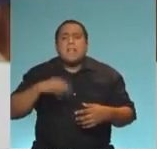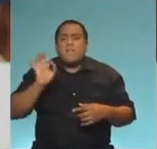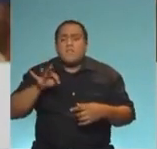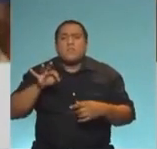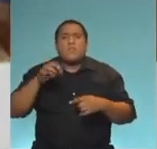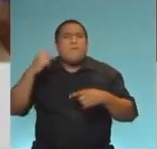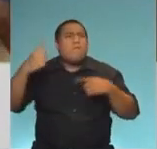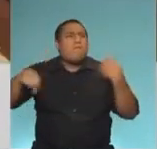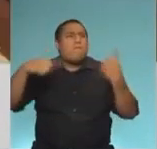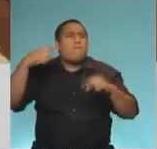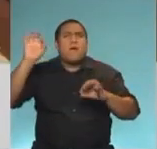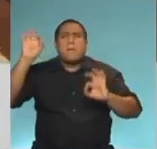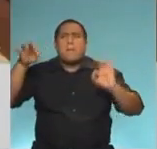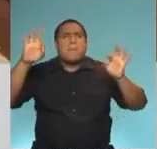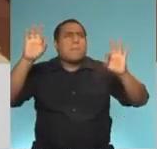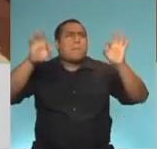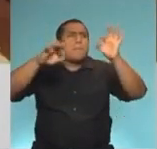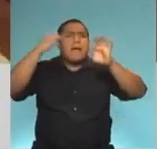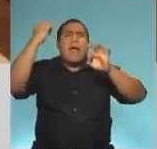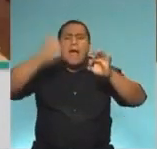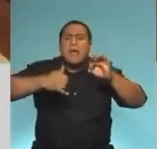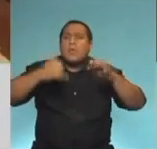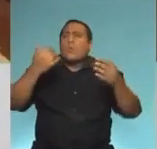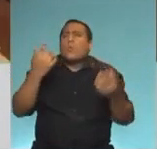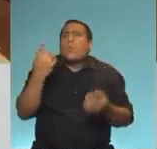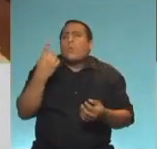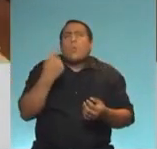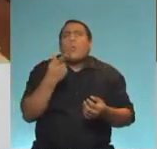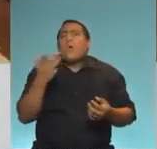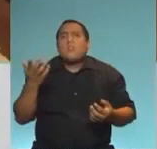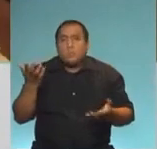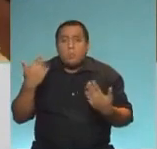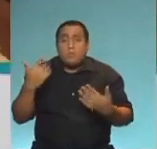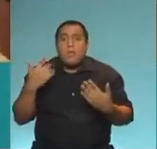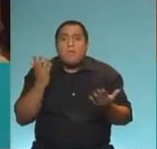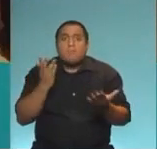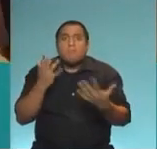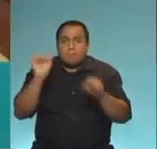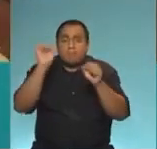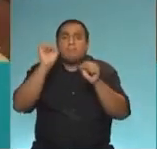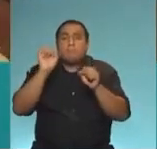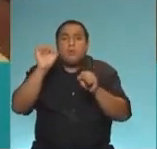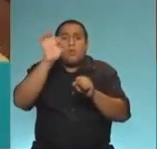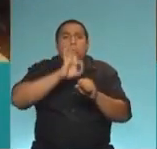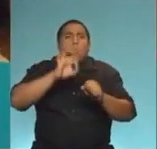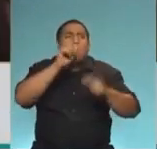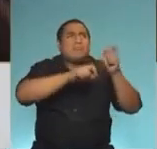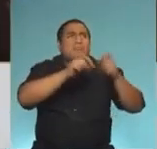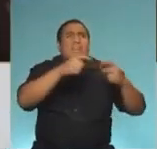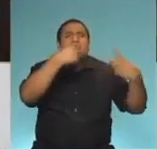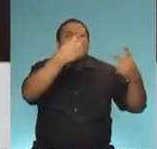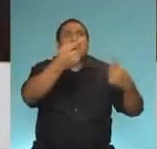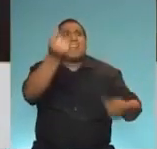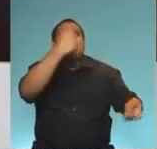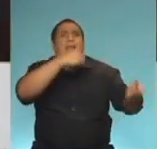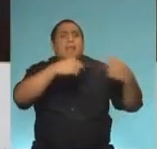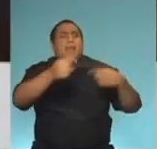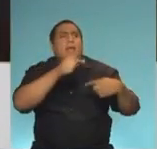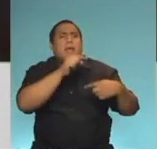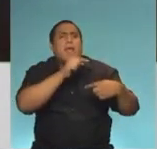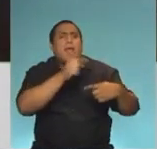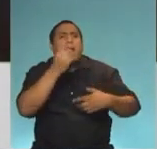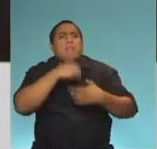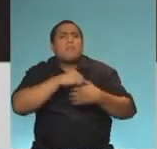las variantes que pueden ser introducidas en nuestro país a partir de viajeros, pero además nos va a